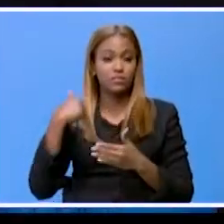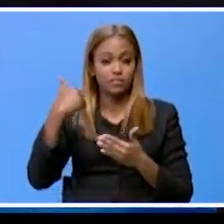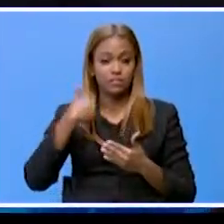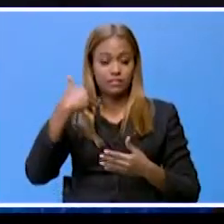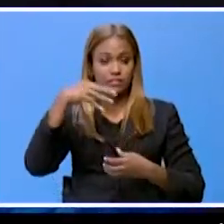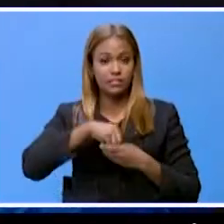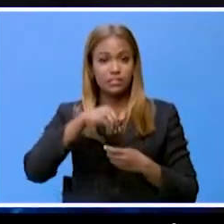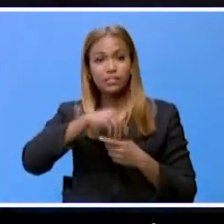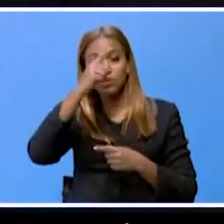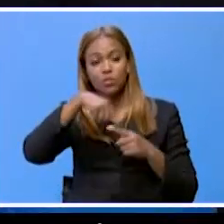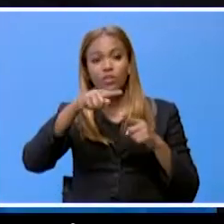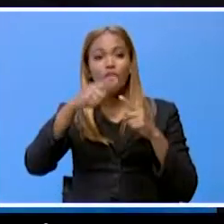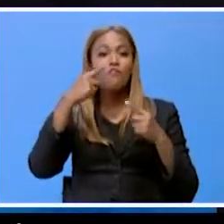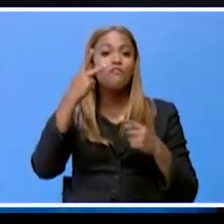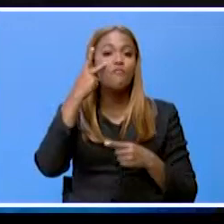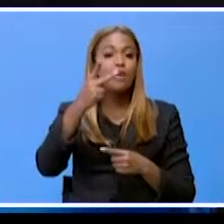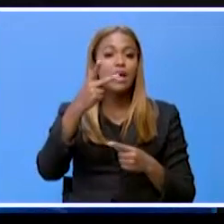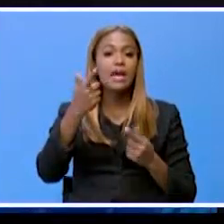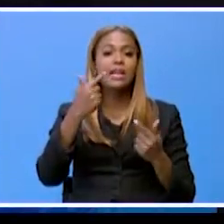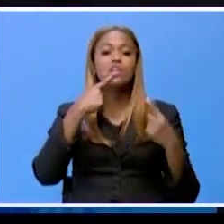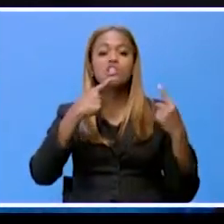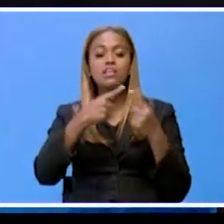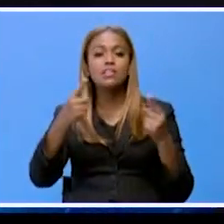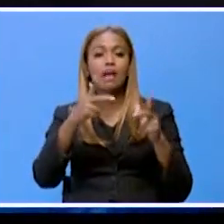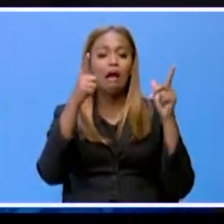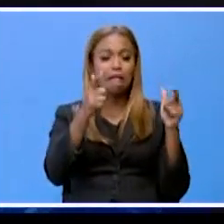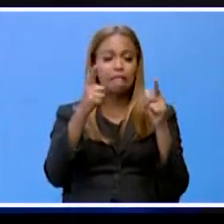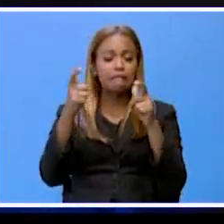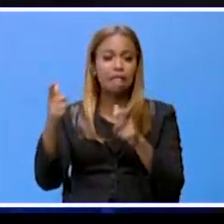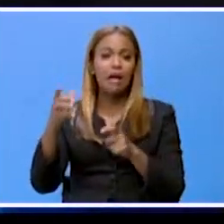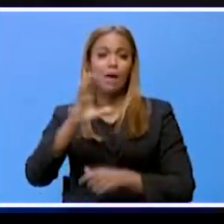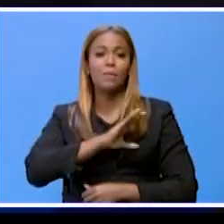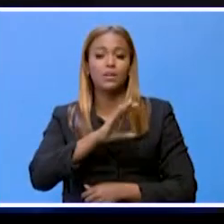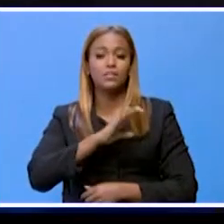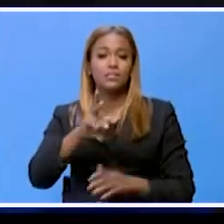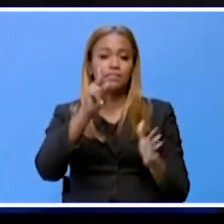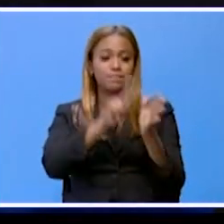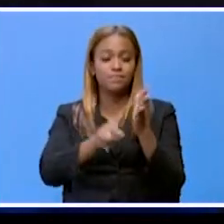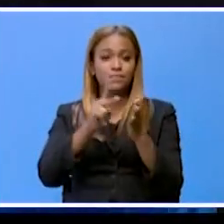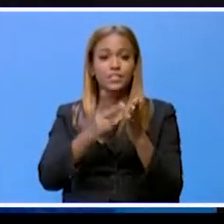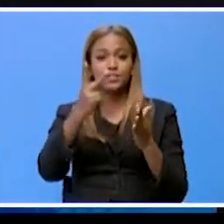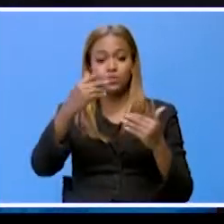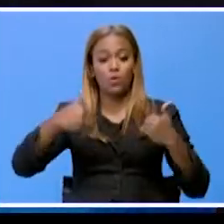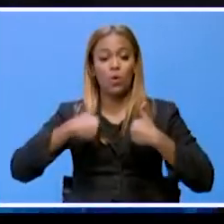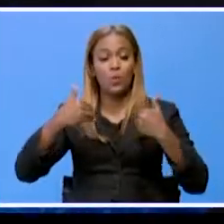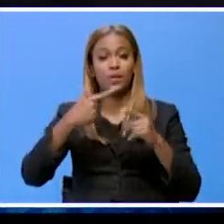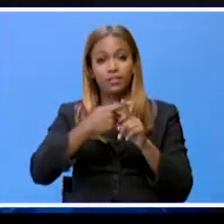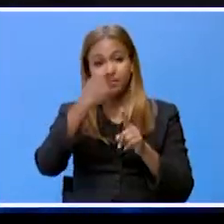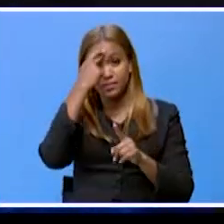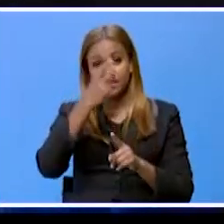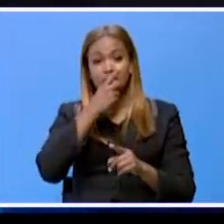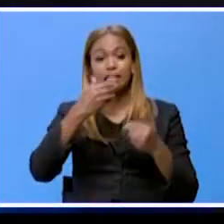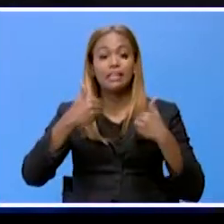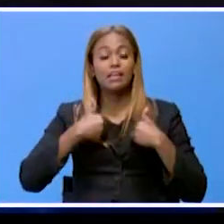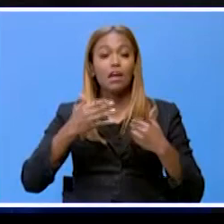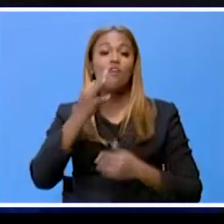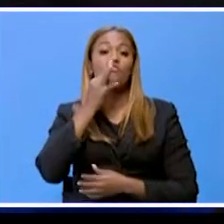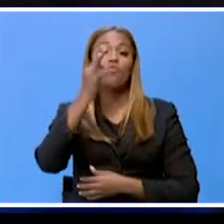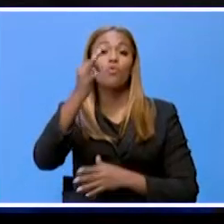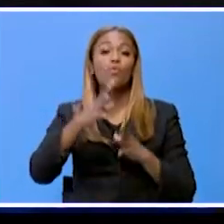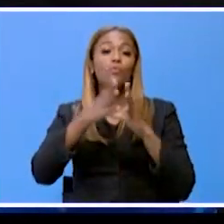noticia del tiroteo a cargo de policías que han arrebatado la vida a dos jóvenes dominicanos que tenían un gran futuro por